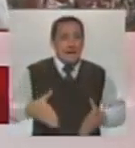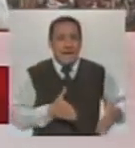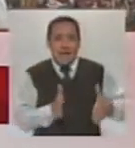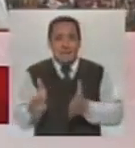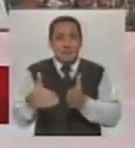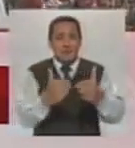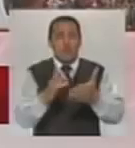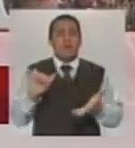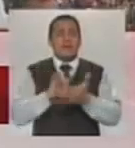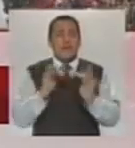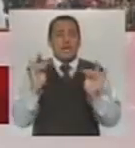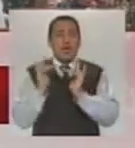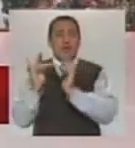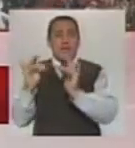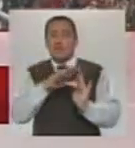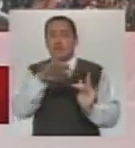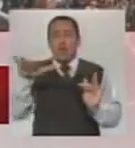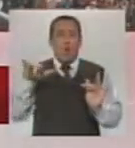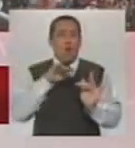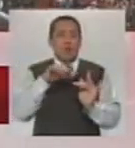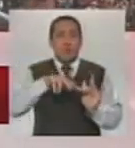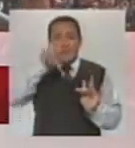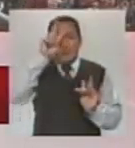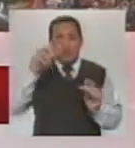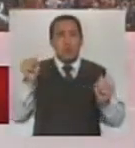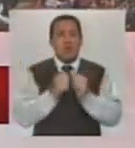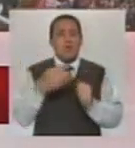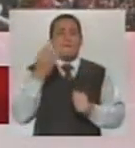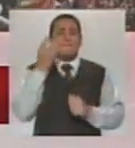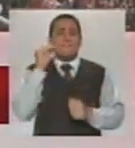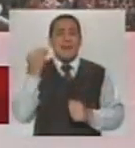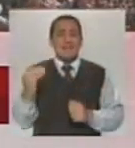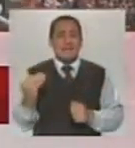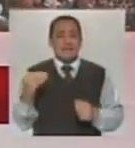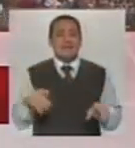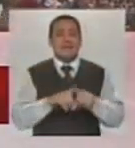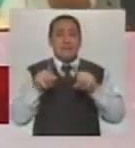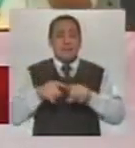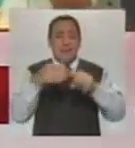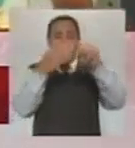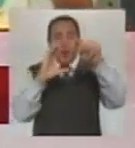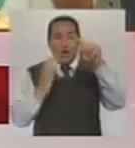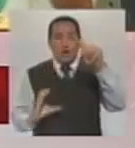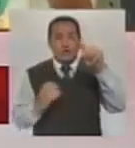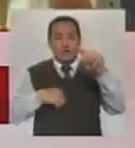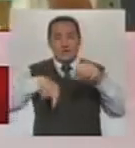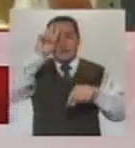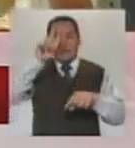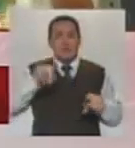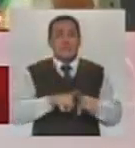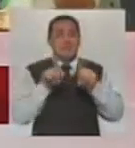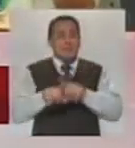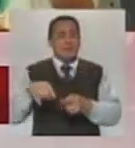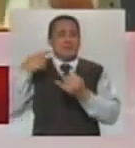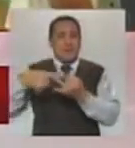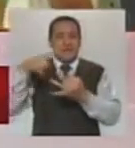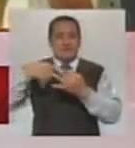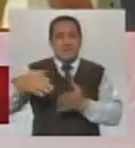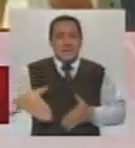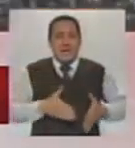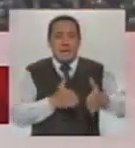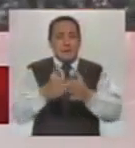permita conectar al Perú con la frontera del Brasil, con la costa peruana, y un conjunto de carreteras